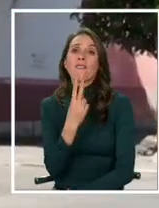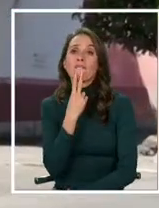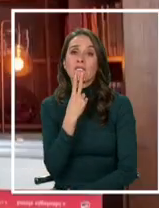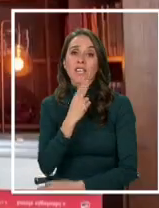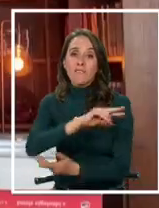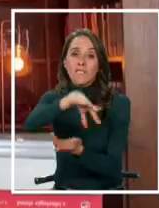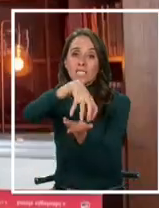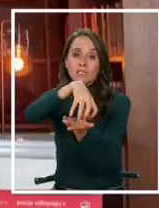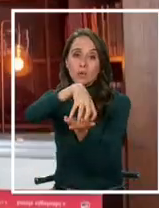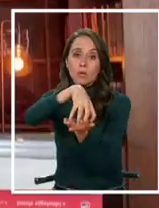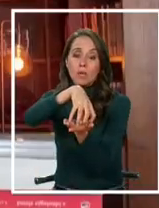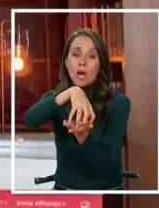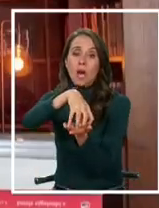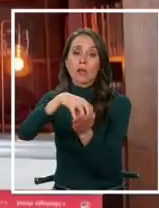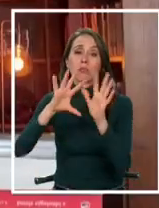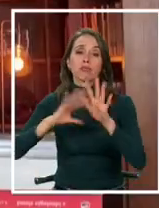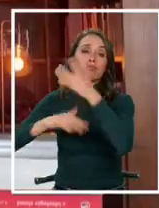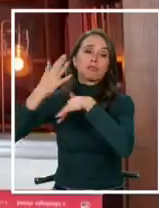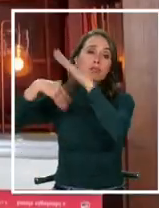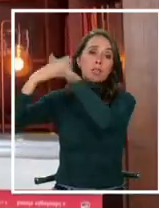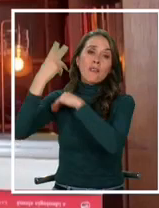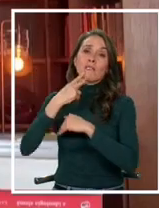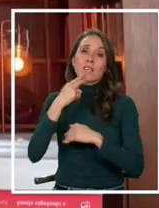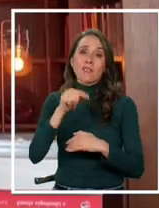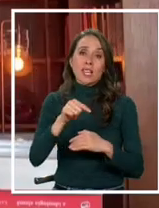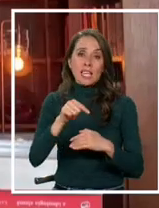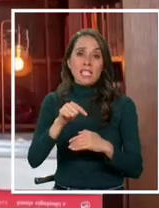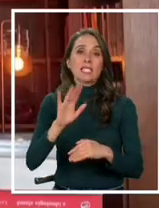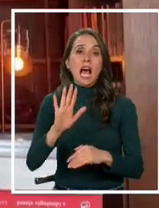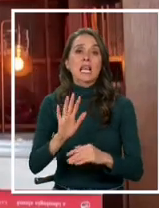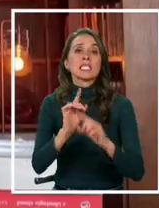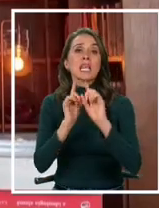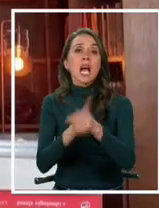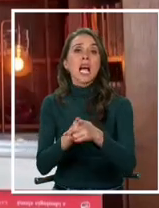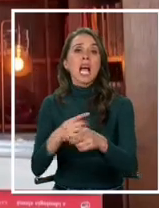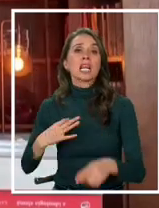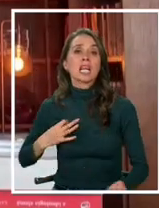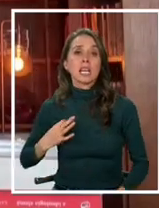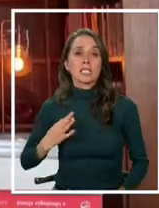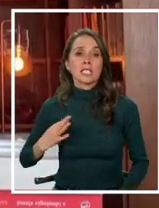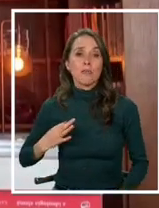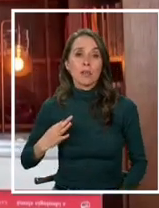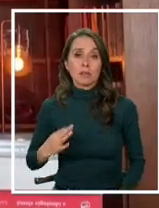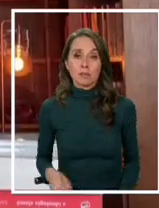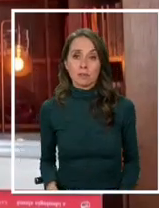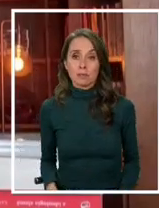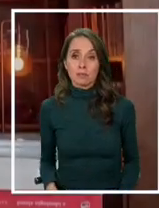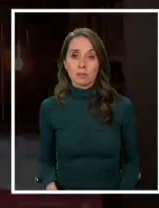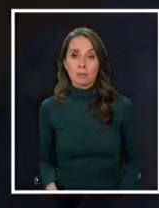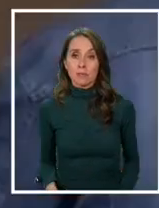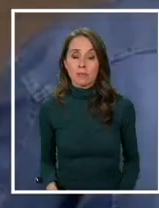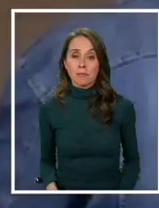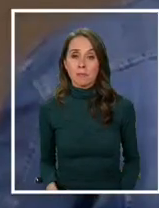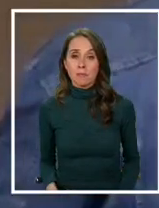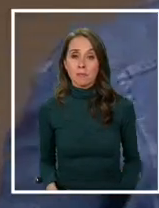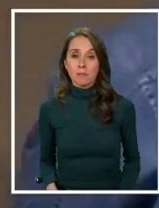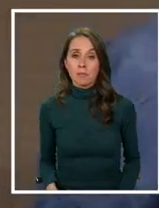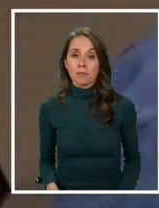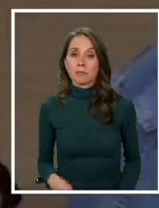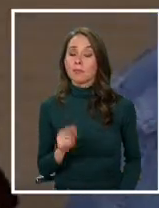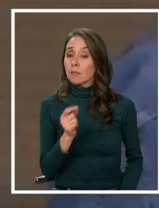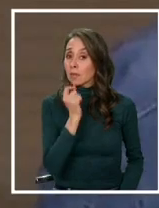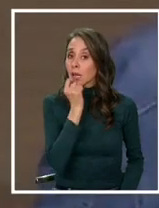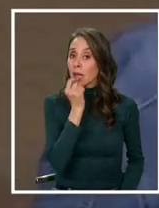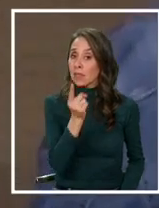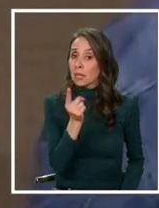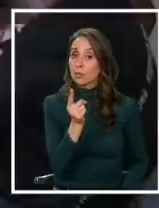en una ciudad que vive desde hace décadas en este escenario típico de la guerra civil de acuerdo con la